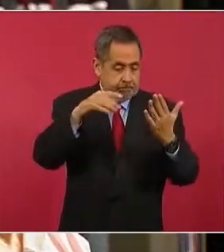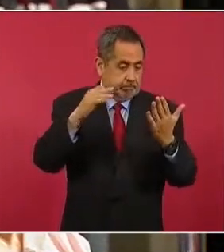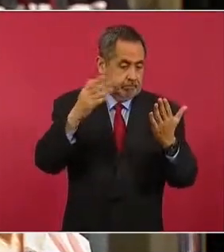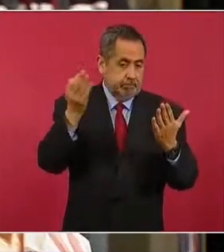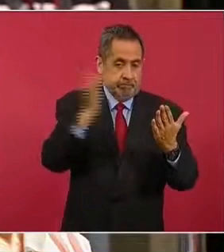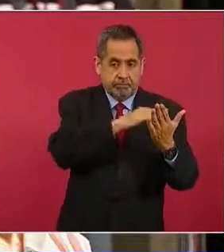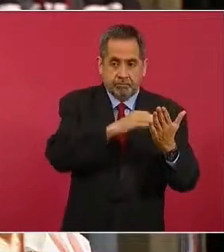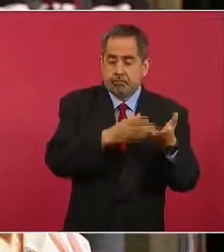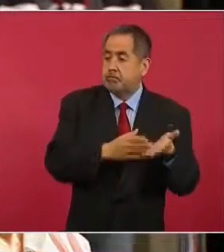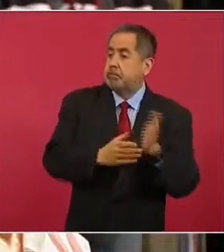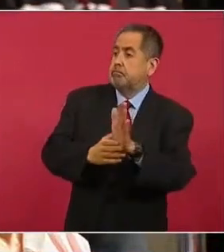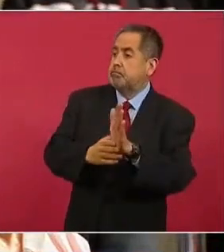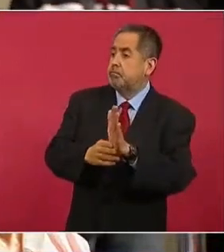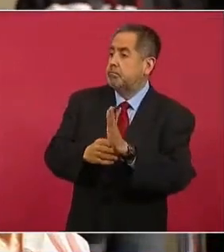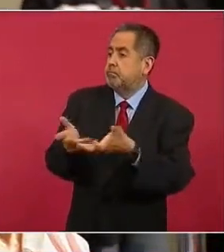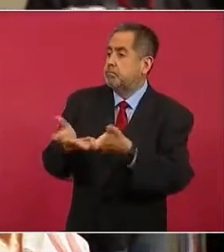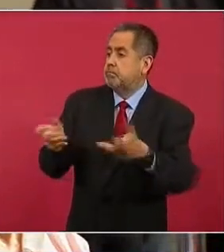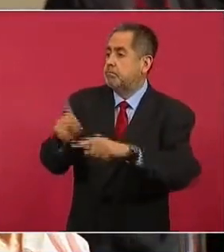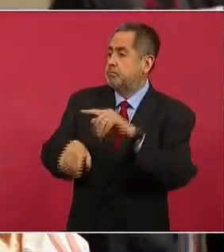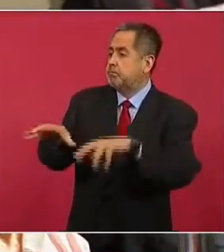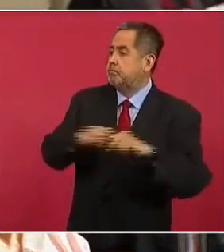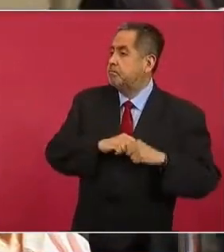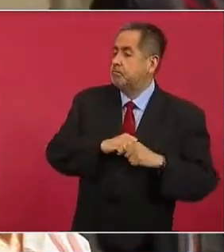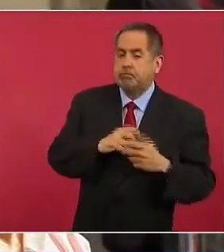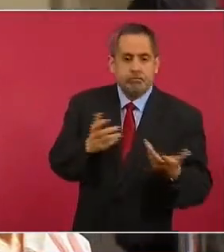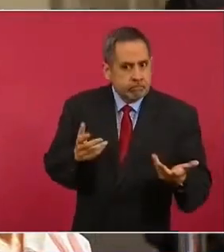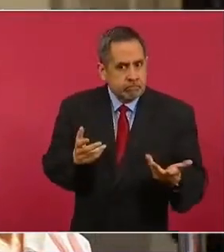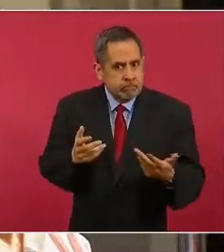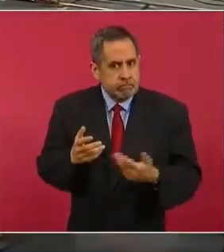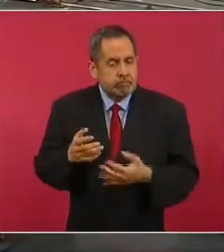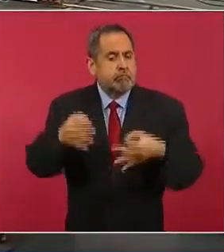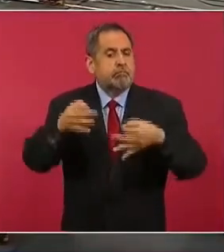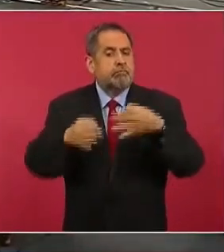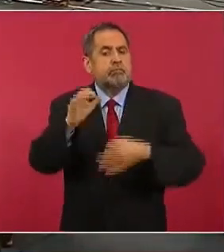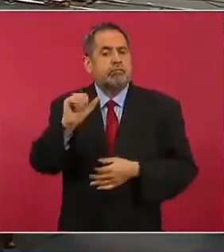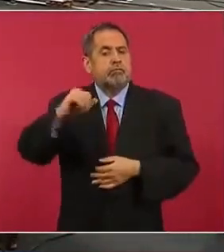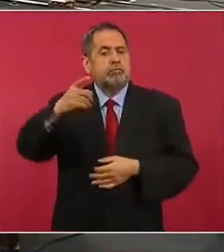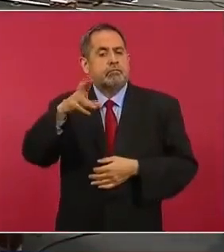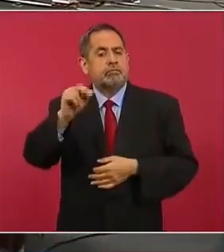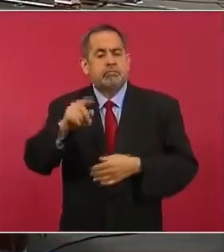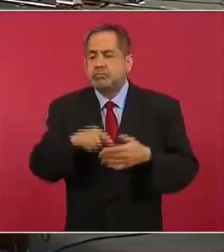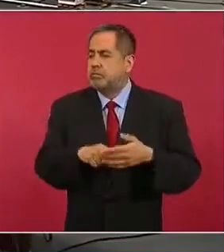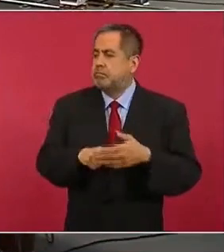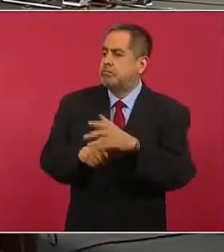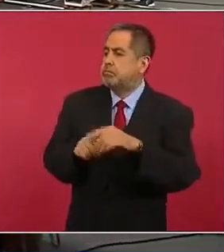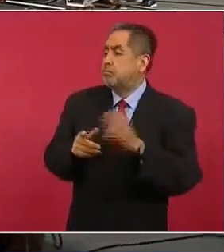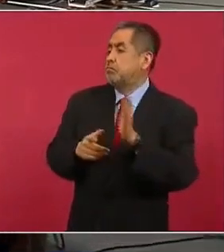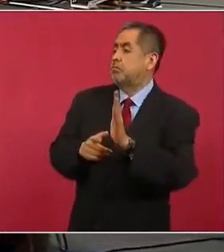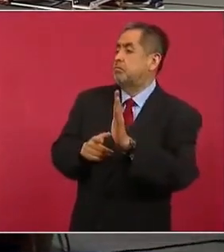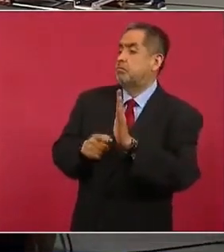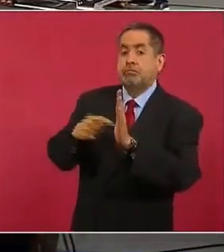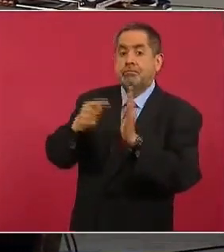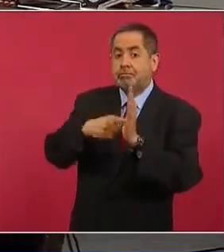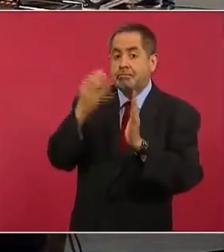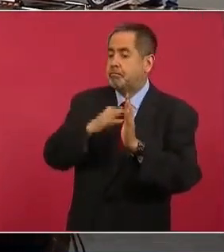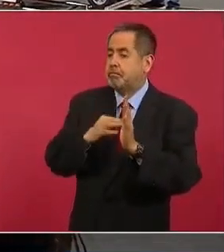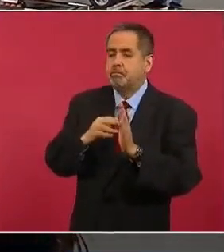y por medio de juicios de amparo con estos documentos falsos empiezan de manera como